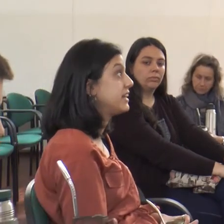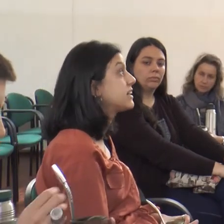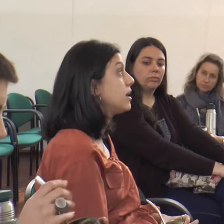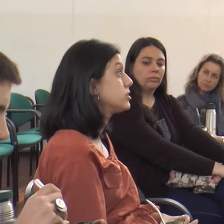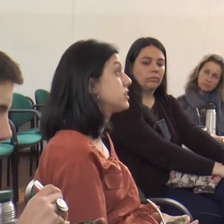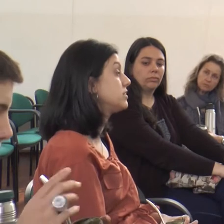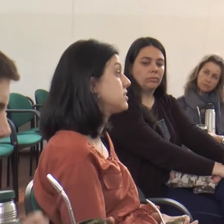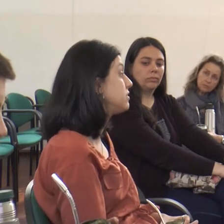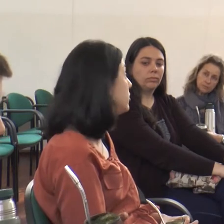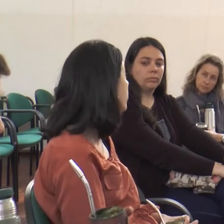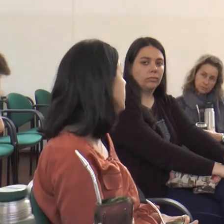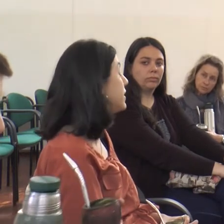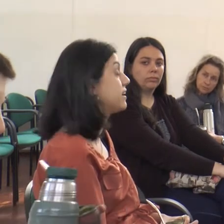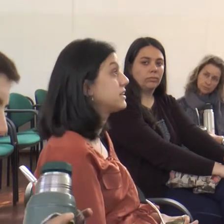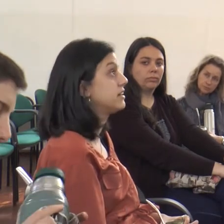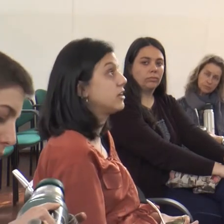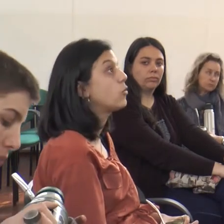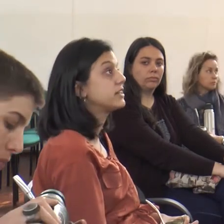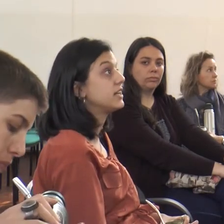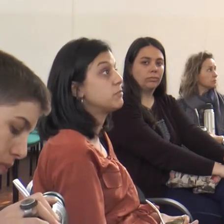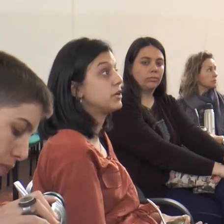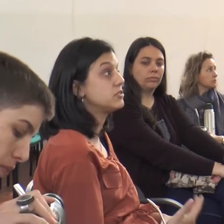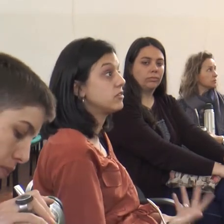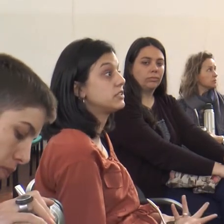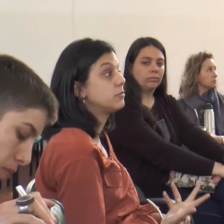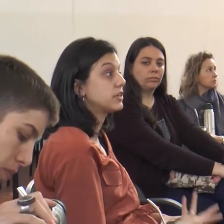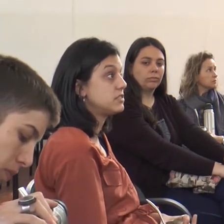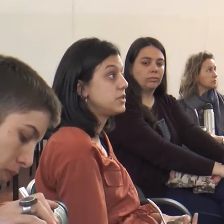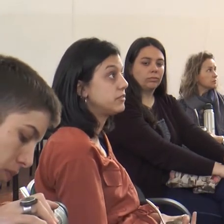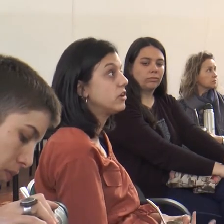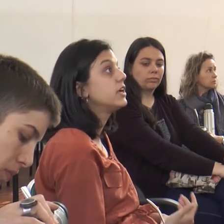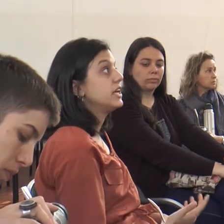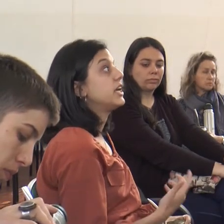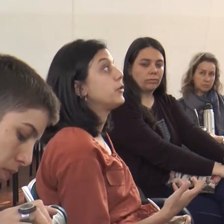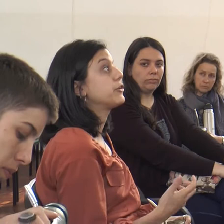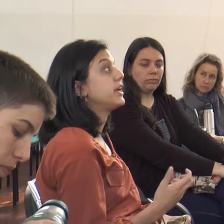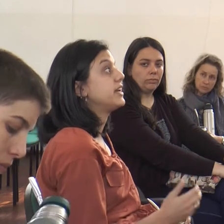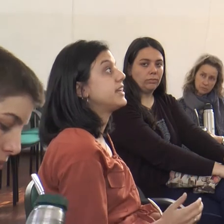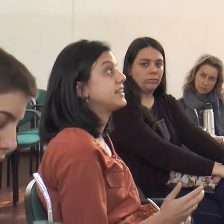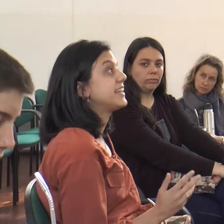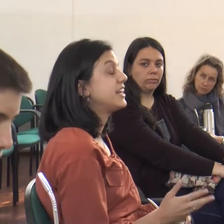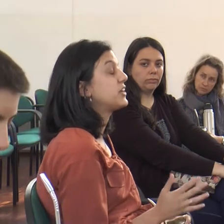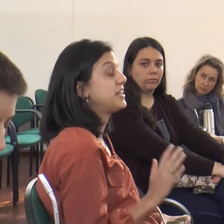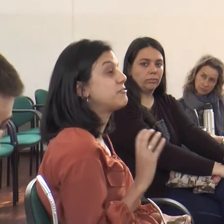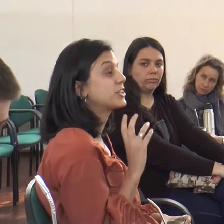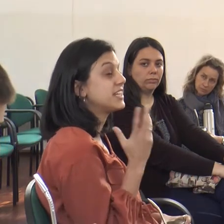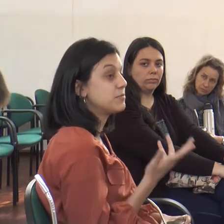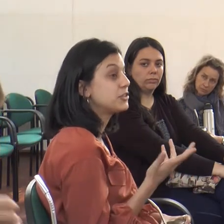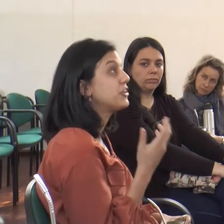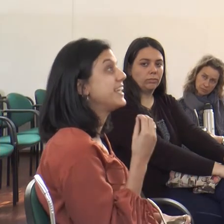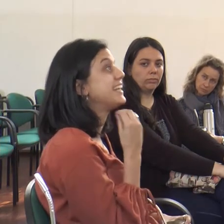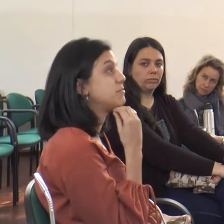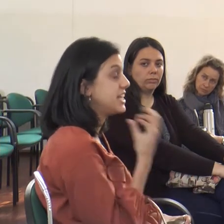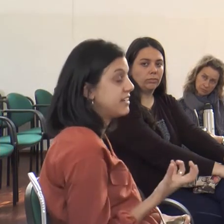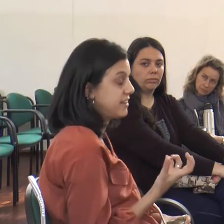para generar cambios en este sentido y para tener en cuenta la población que estamos recibiendo es bueno, tener el